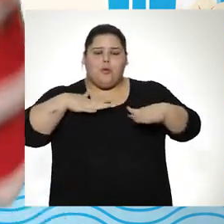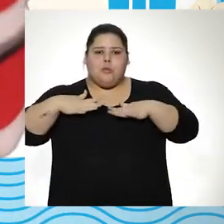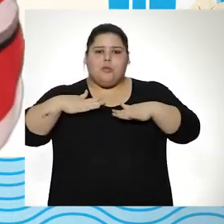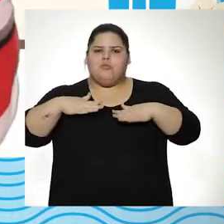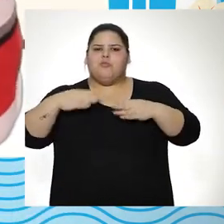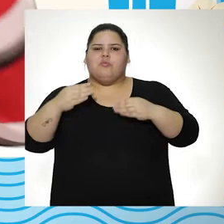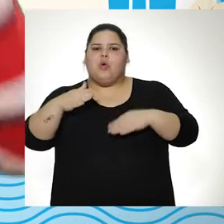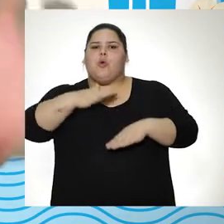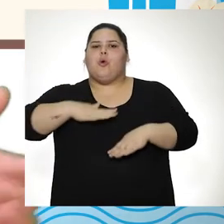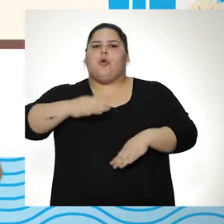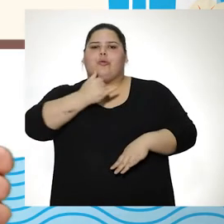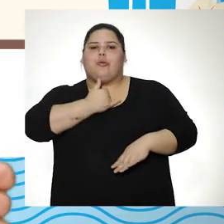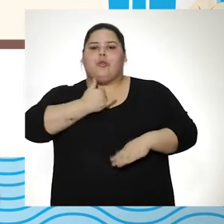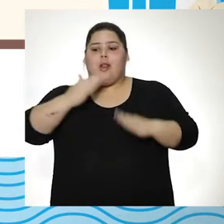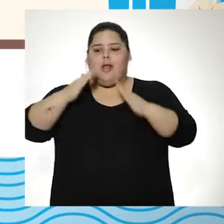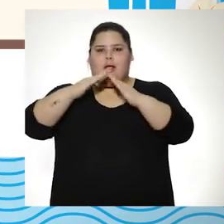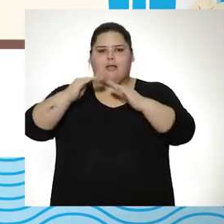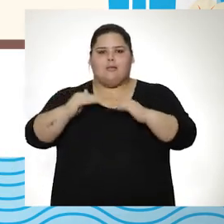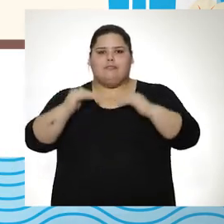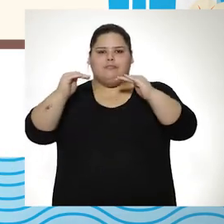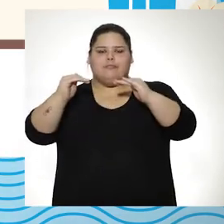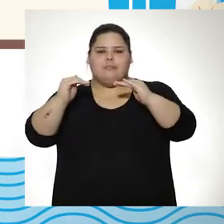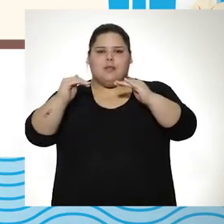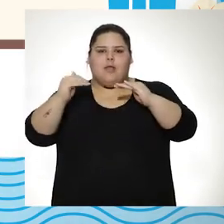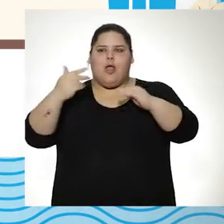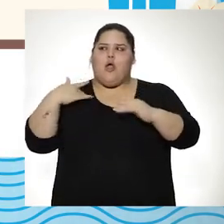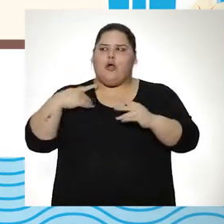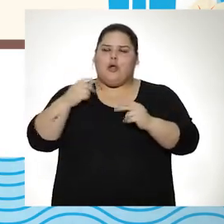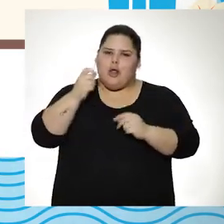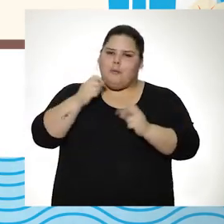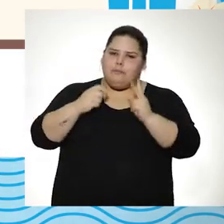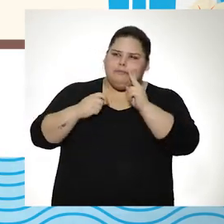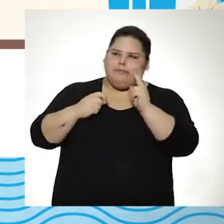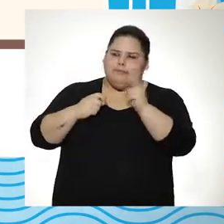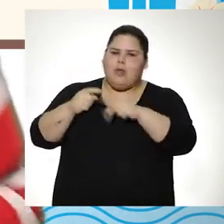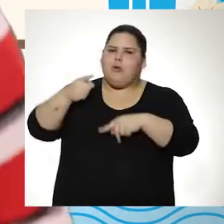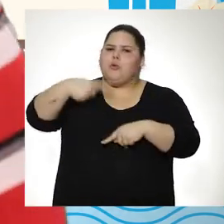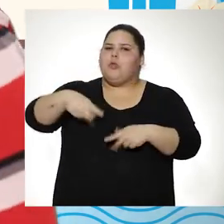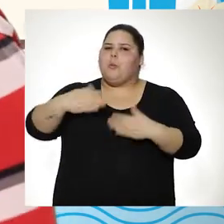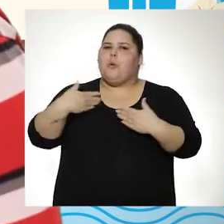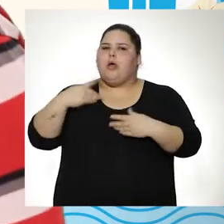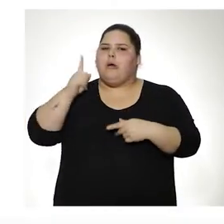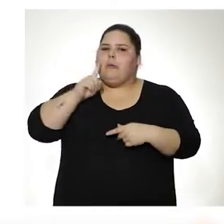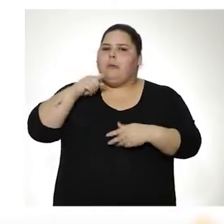sobre su terraza. Lo vamos a compartir. A ver si a ustedes les sale.